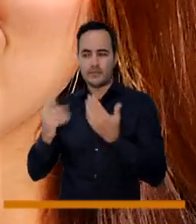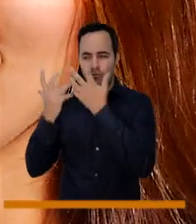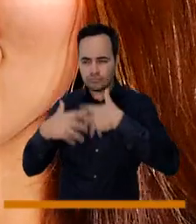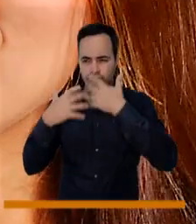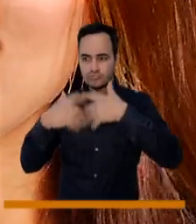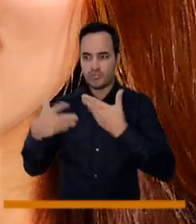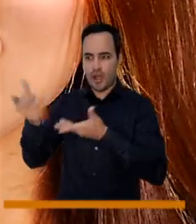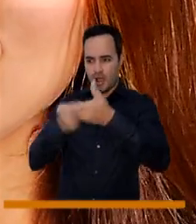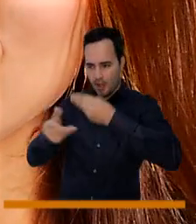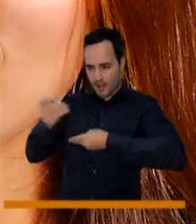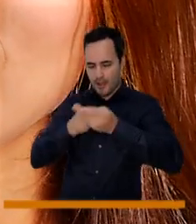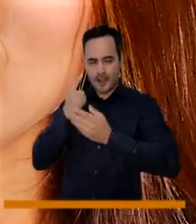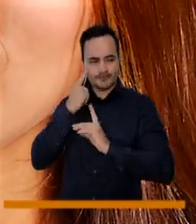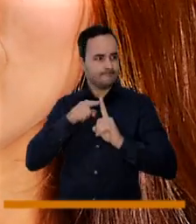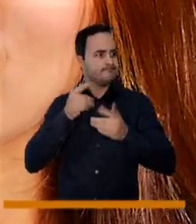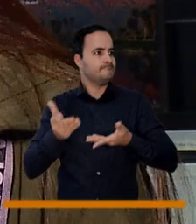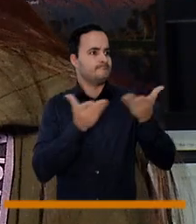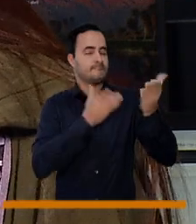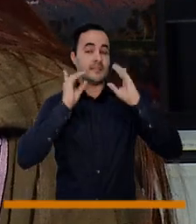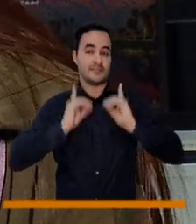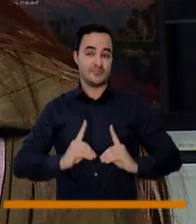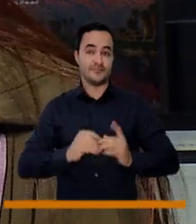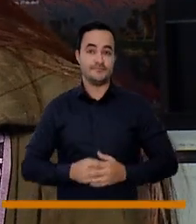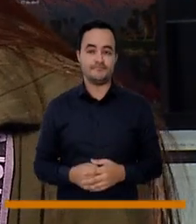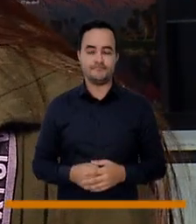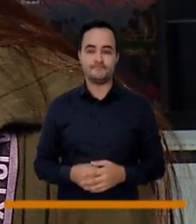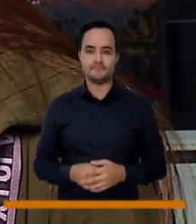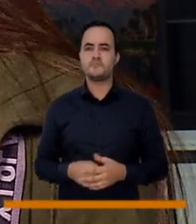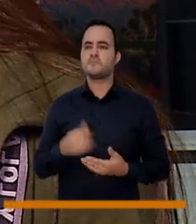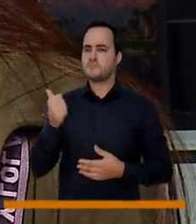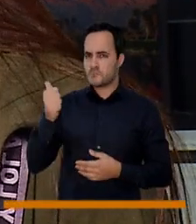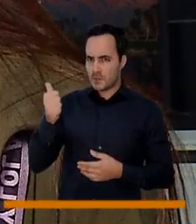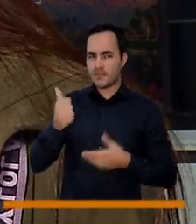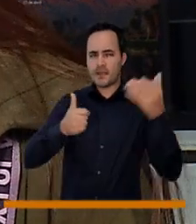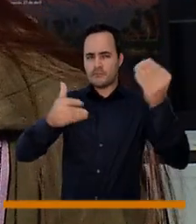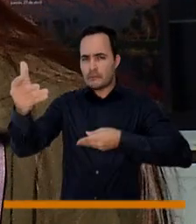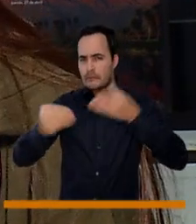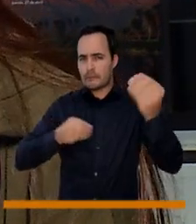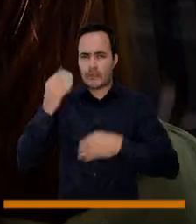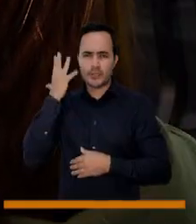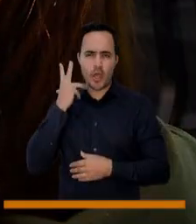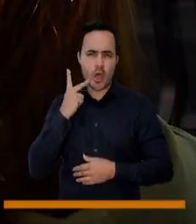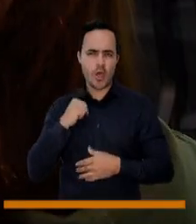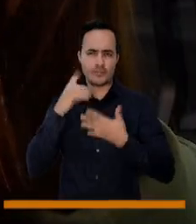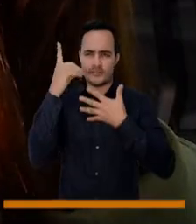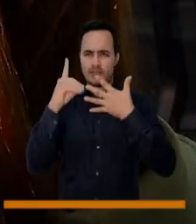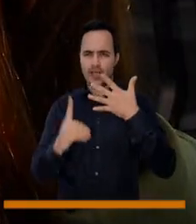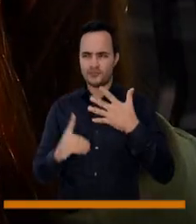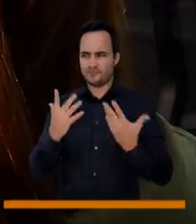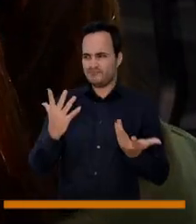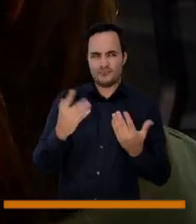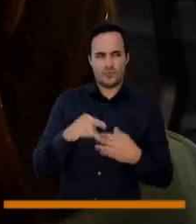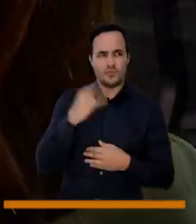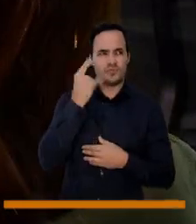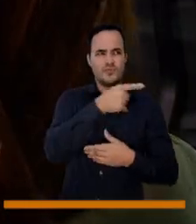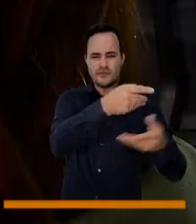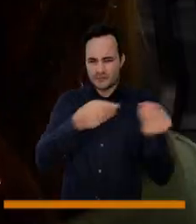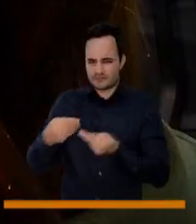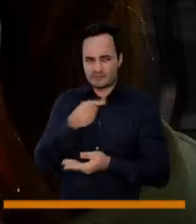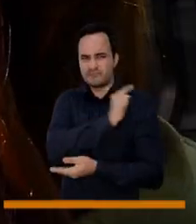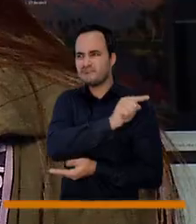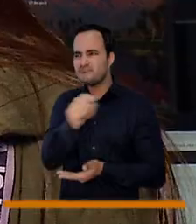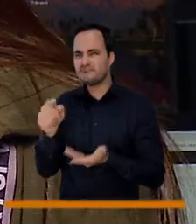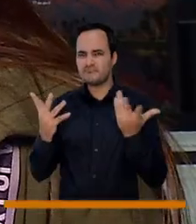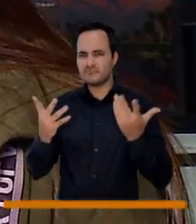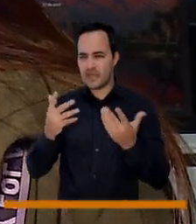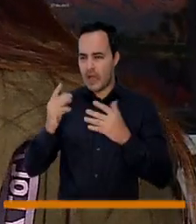de información útil para la toma de decisiones. Juliet, este sistema está constantemente recibiendo datos. ¿De dónde vienen esos datos y cómo